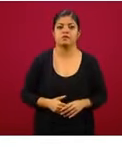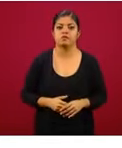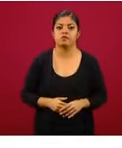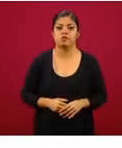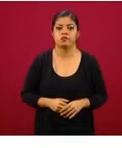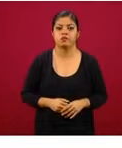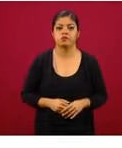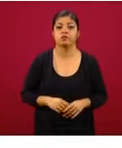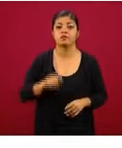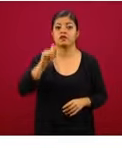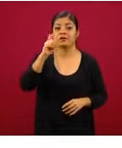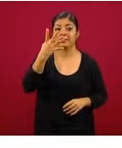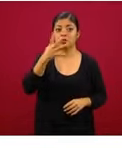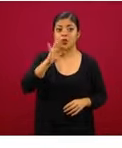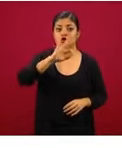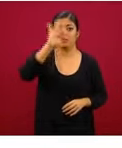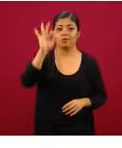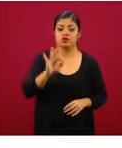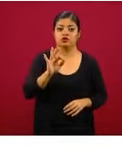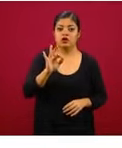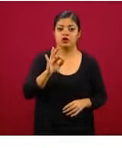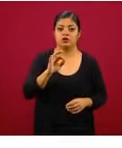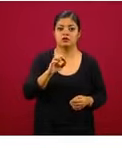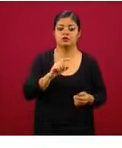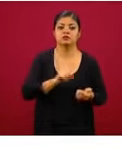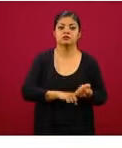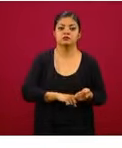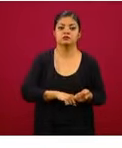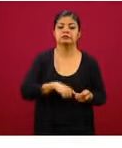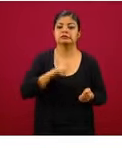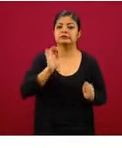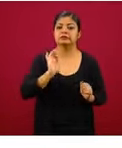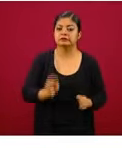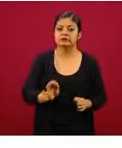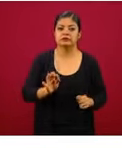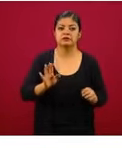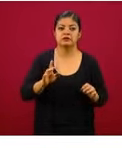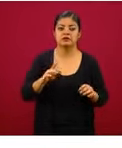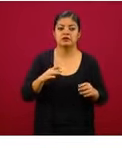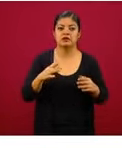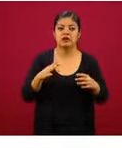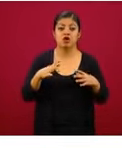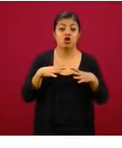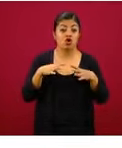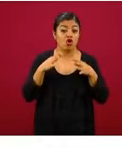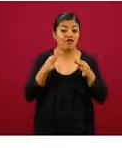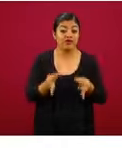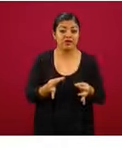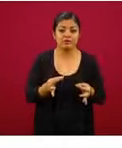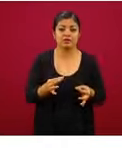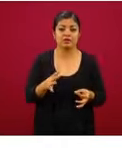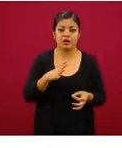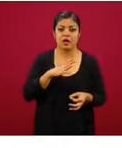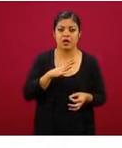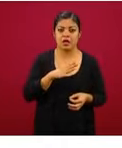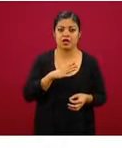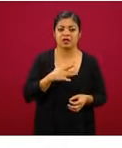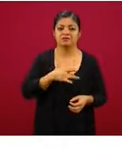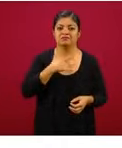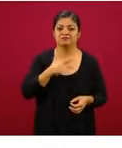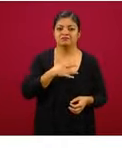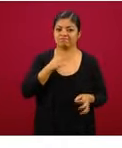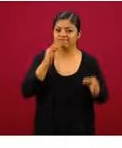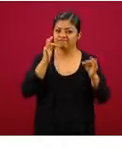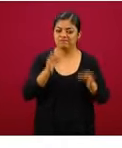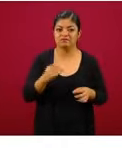diapositiva. 24% de los casos son confirmados, o sea, que se han confirmado, tienen signos y síntomas de